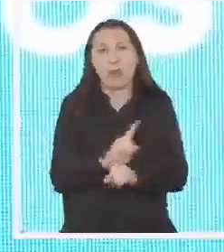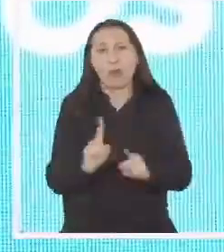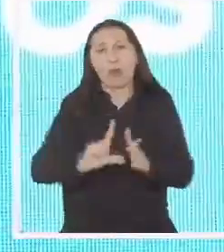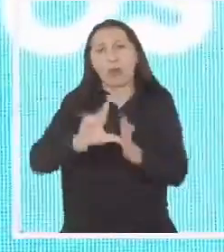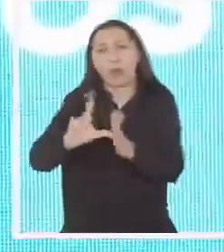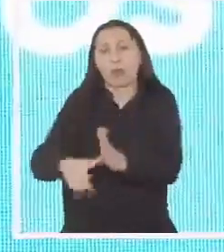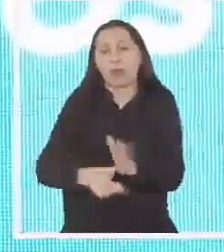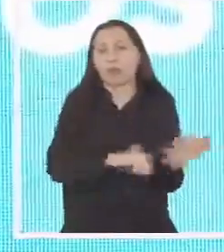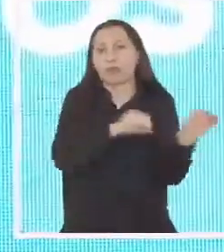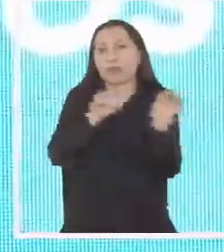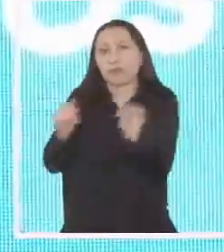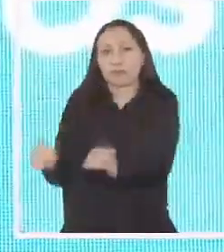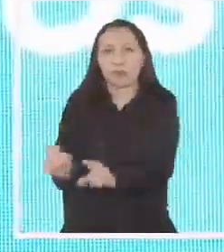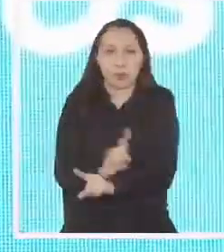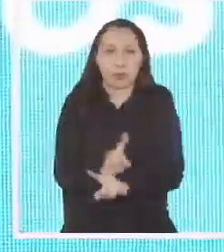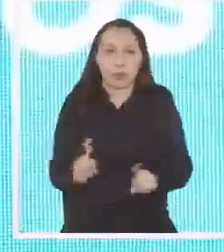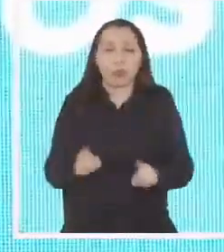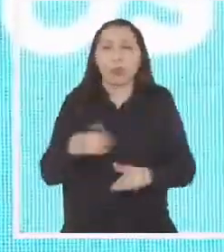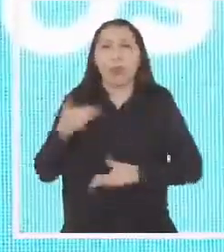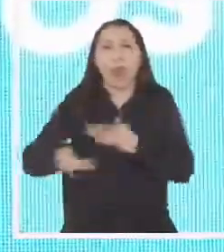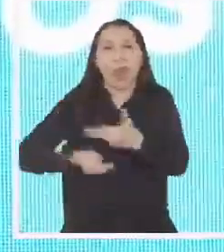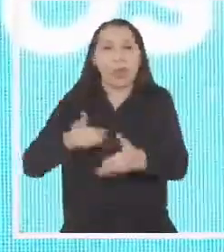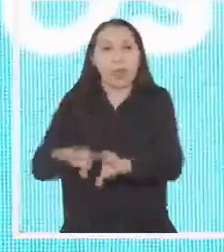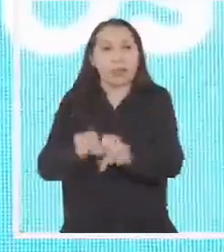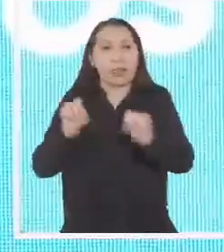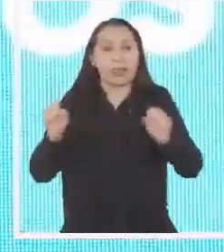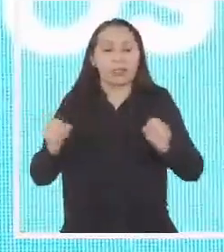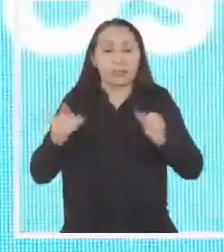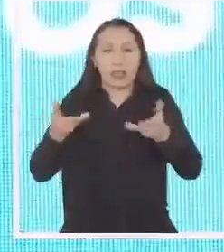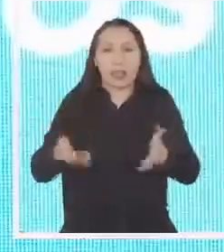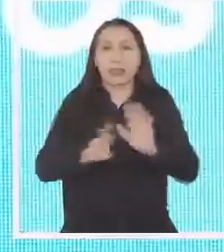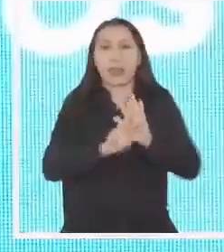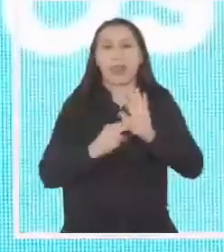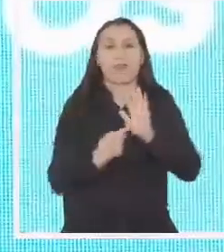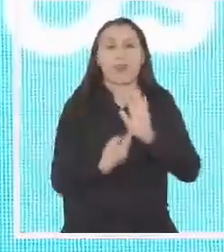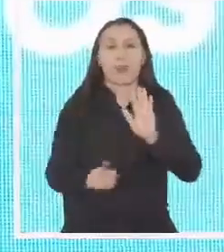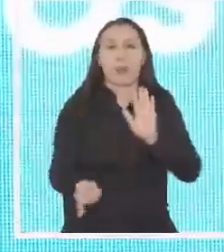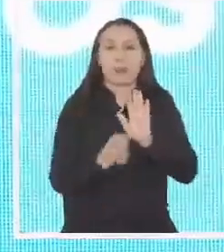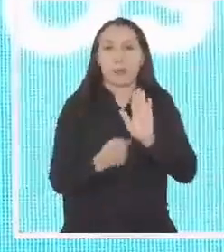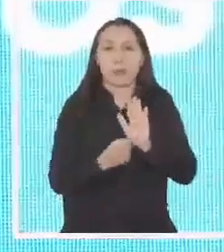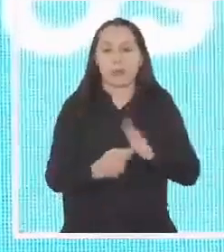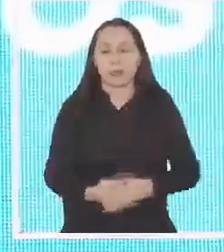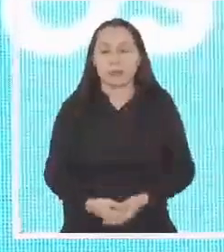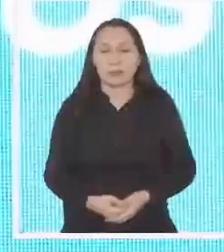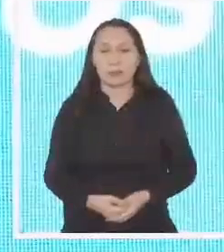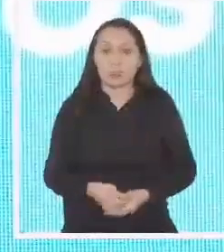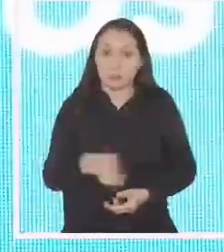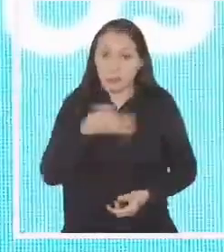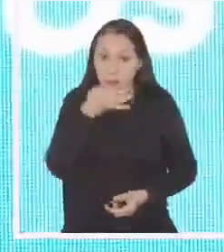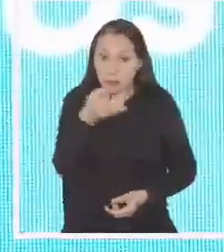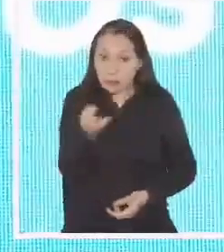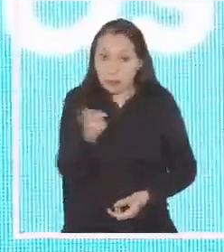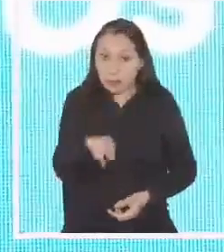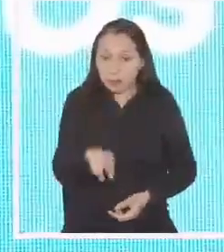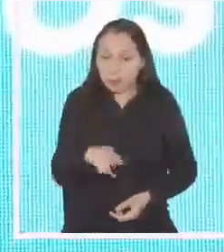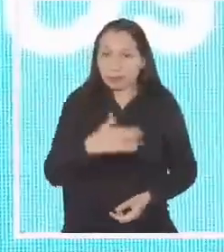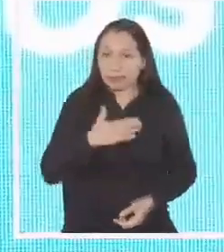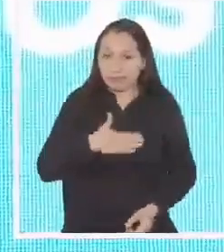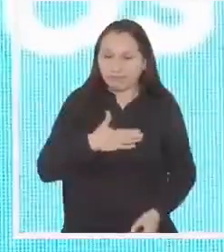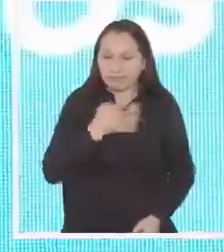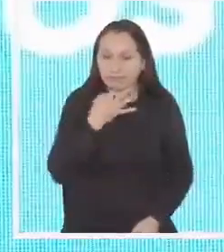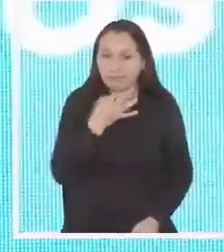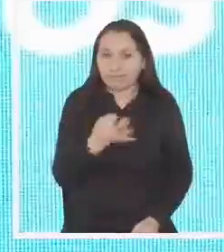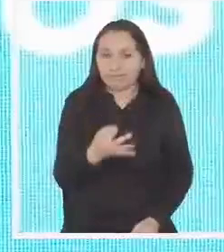sigamos demorándonos, por ejemplo, en sacar adelante esta reforma tributaria. Quiero reiterarles